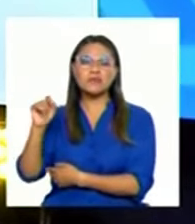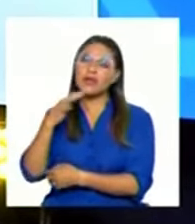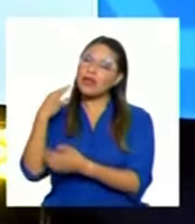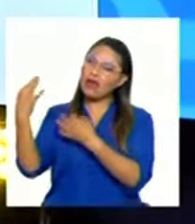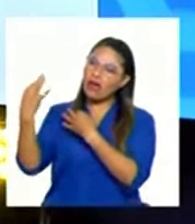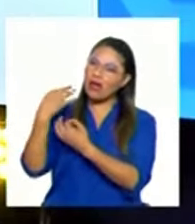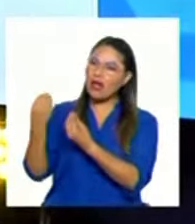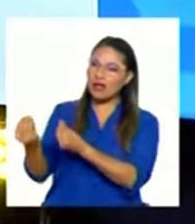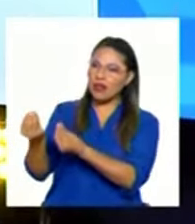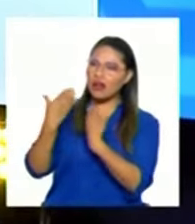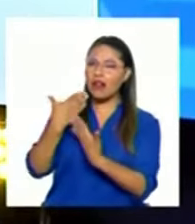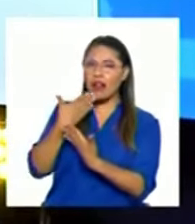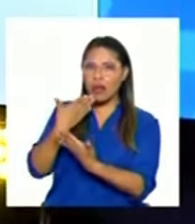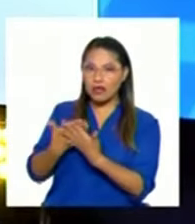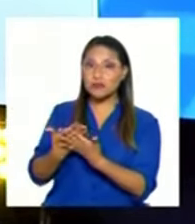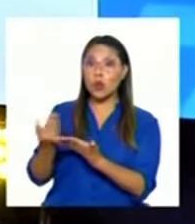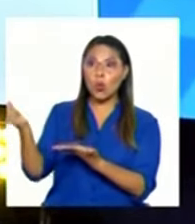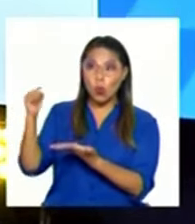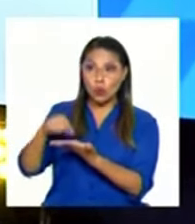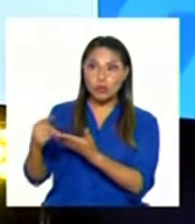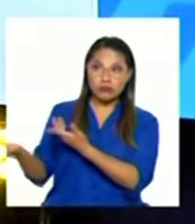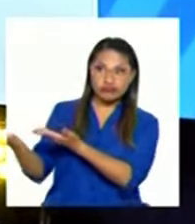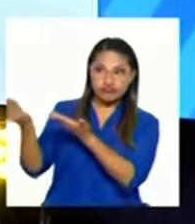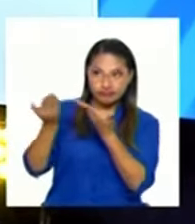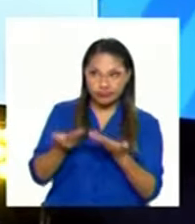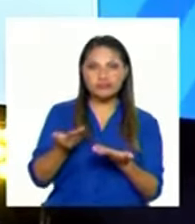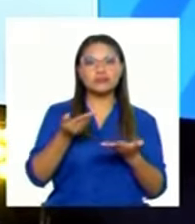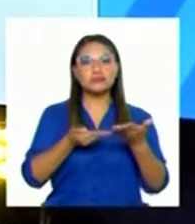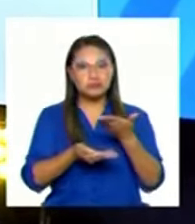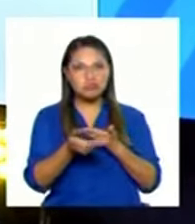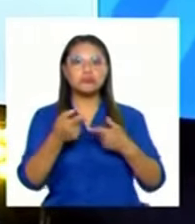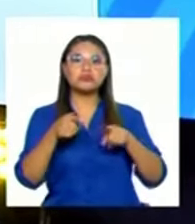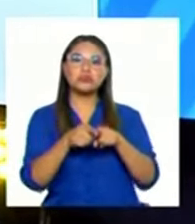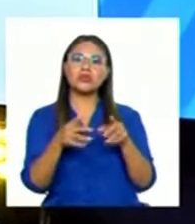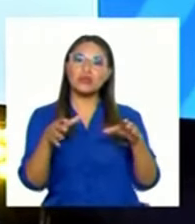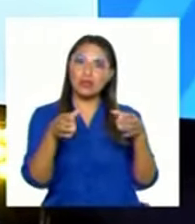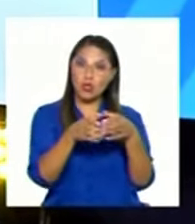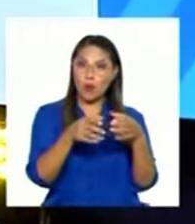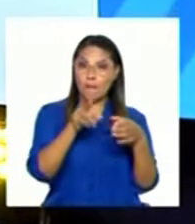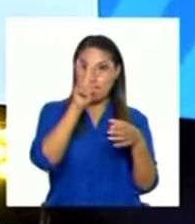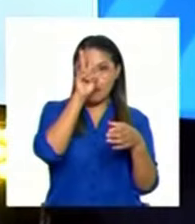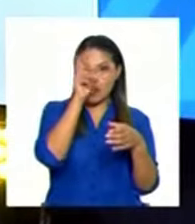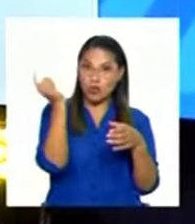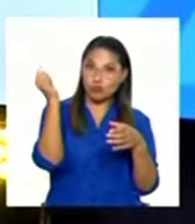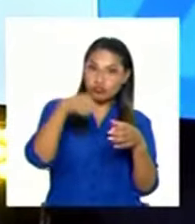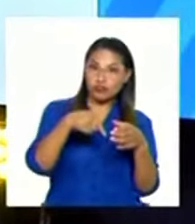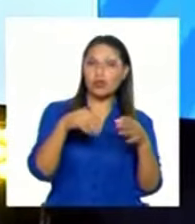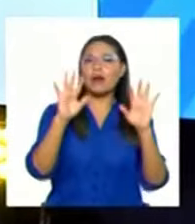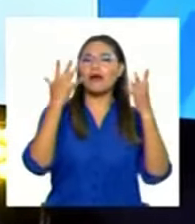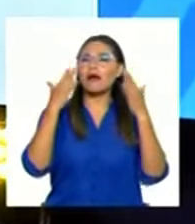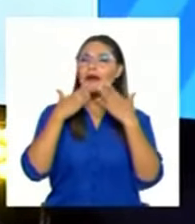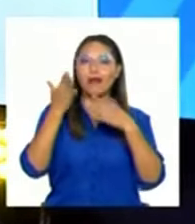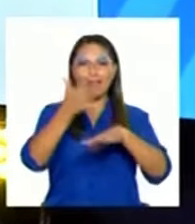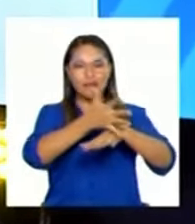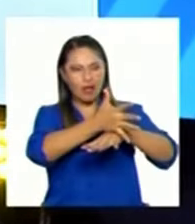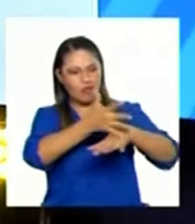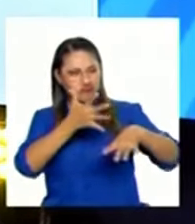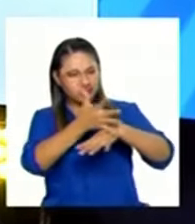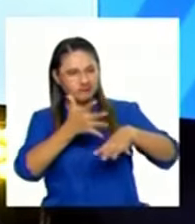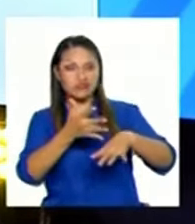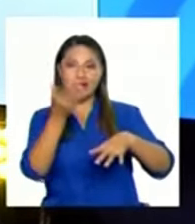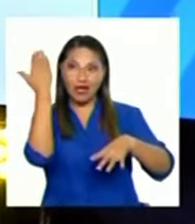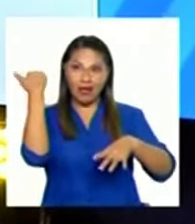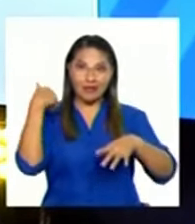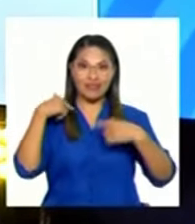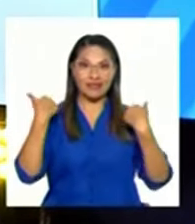habían impulsado para que vuelva a ser convocado a las selecciones, y también sentirse feliz por el gol marcado justamente